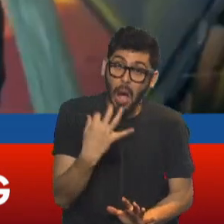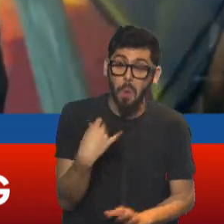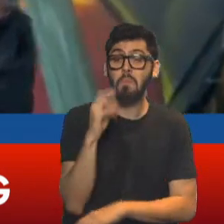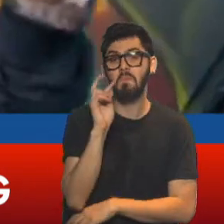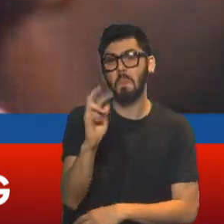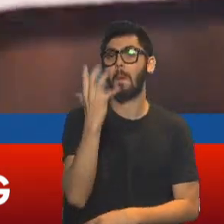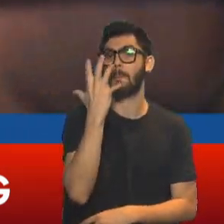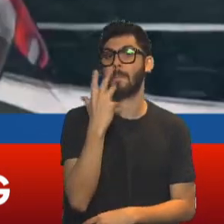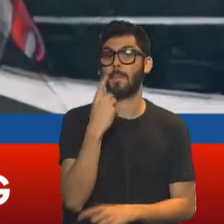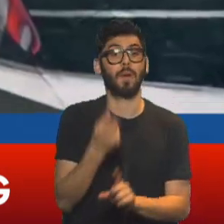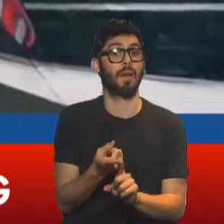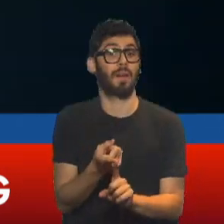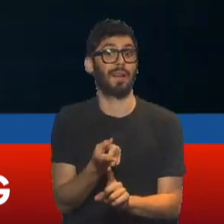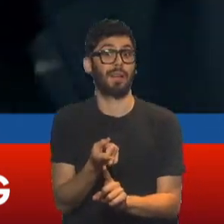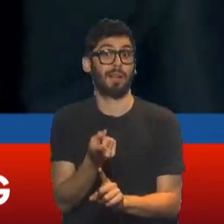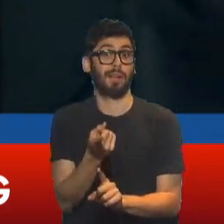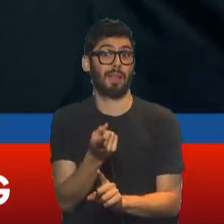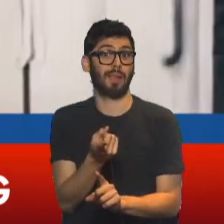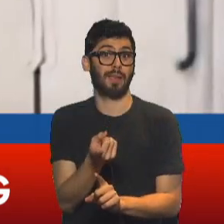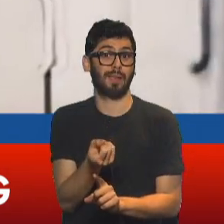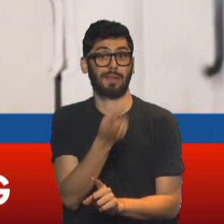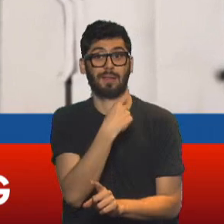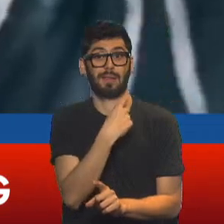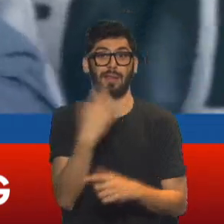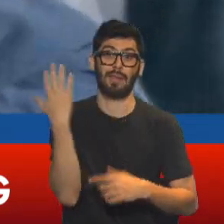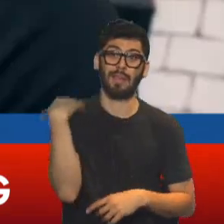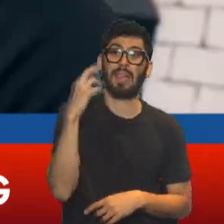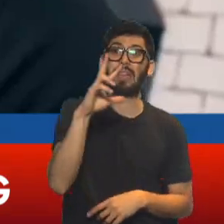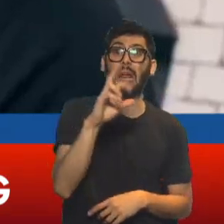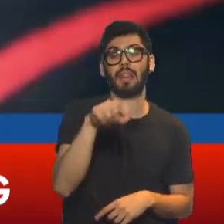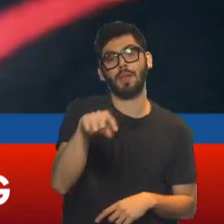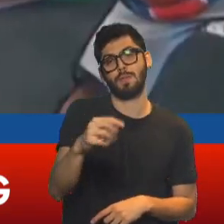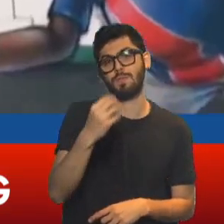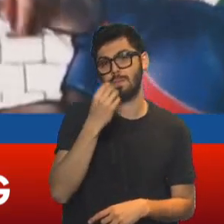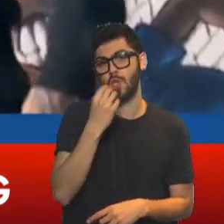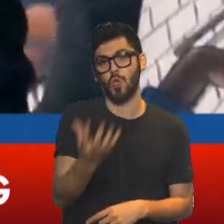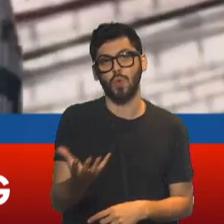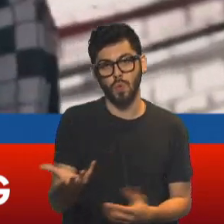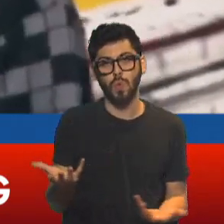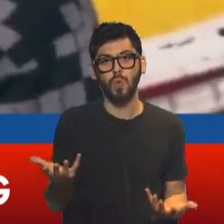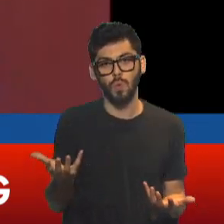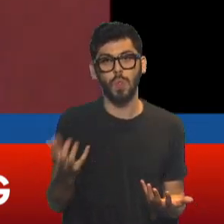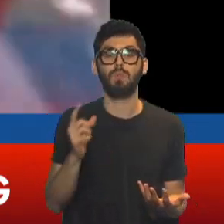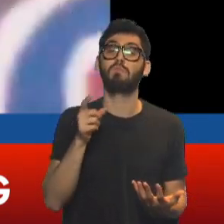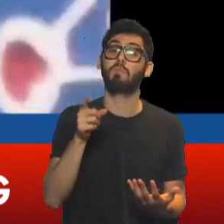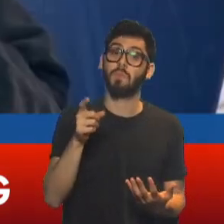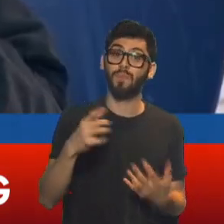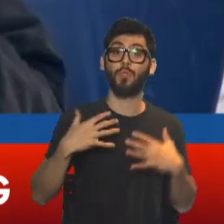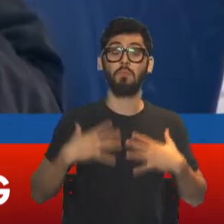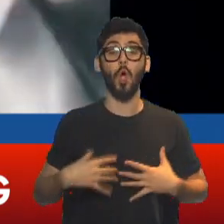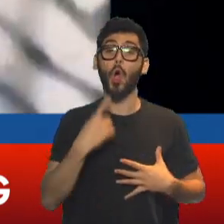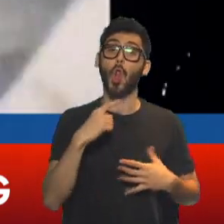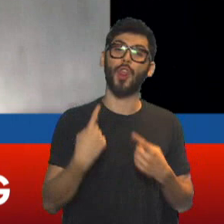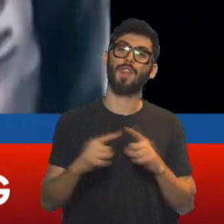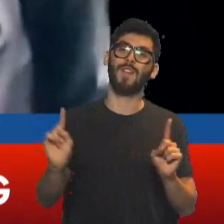¿eh? Mucho mejor que la que vimos, la 30 que estrenó, pero con unos colores distintos. Es